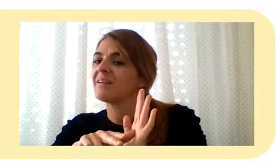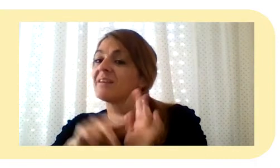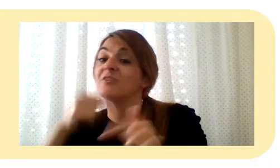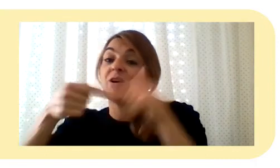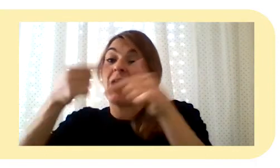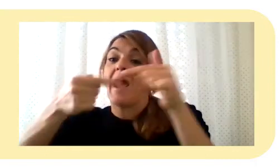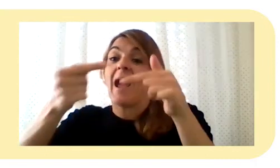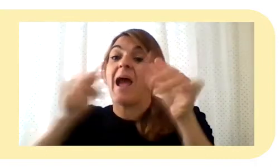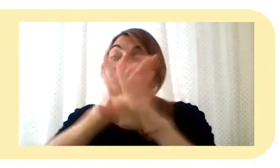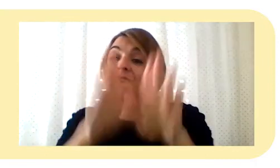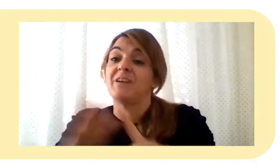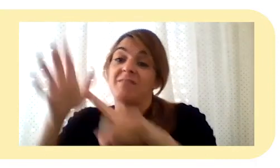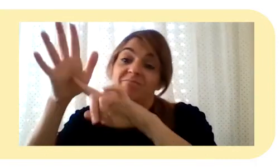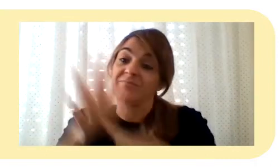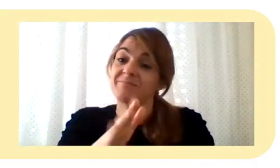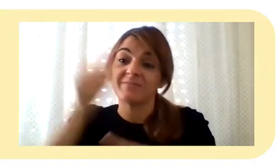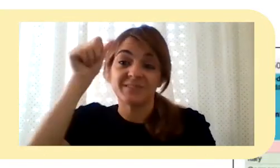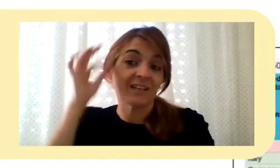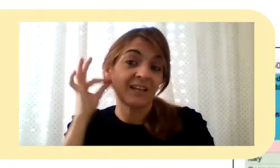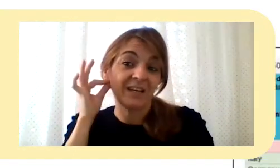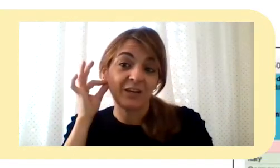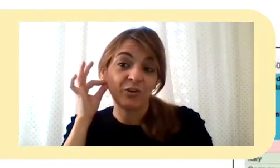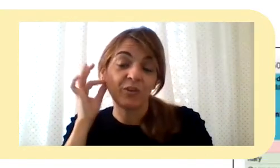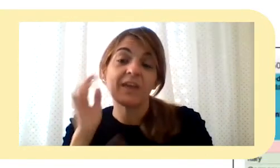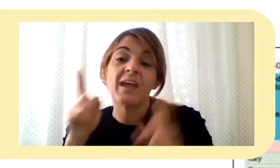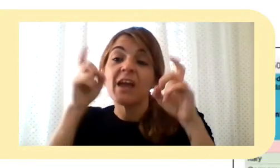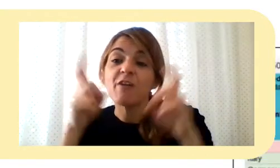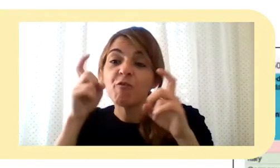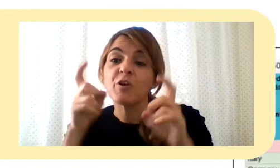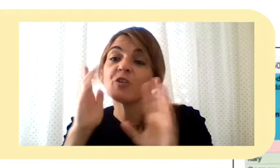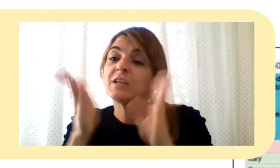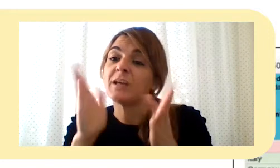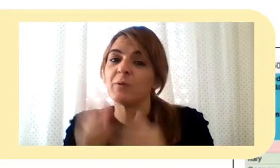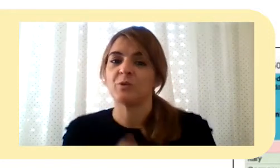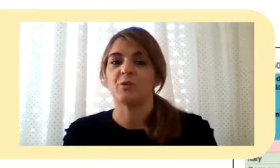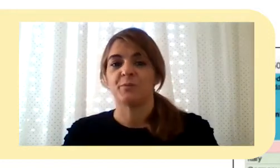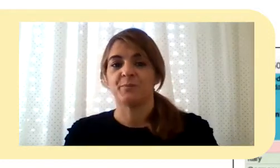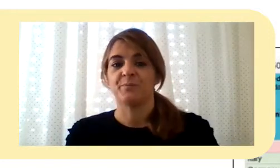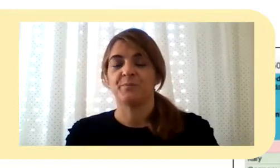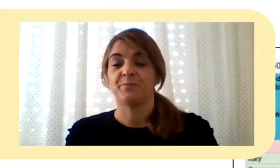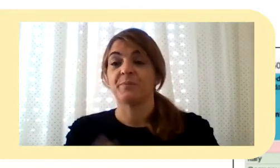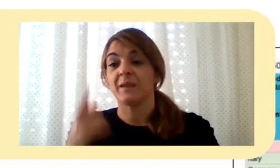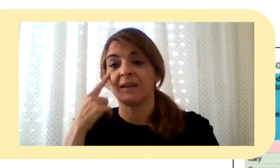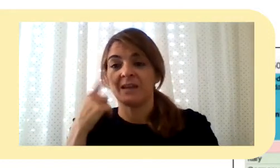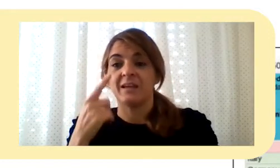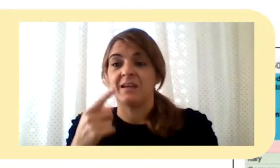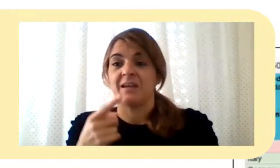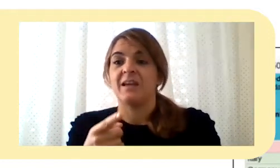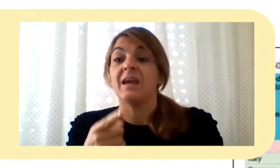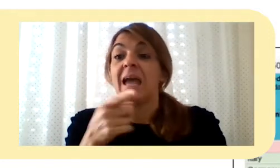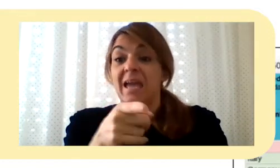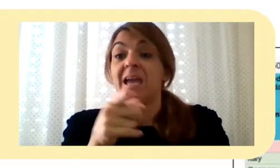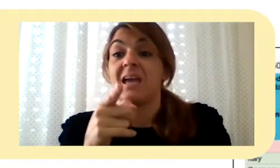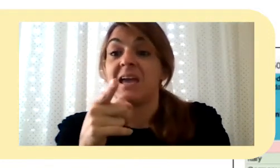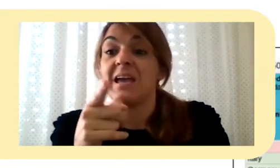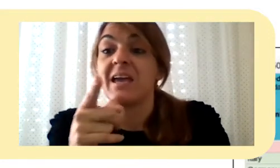también sesgo de género en el esfuerzo terapéutico. ¿Y qué pasa con la COVID? Pues cuando el año pasado, mirad, esto no es que lo pongo como